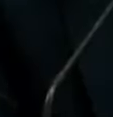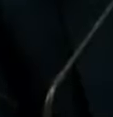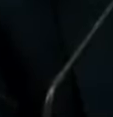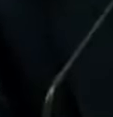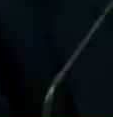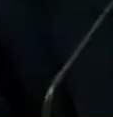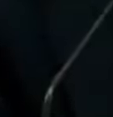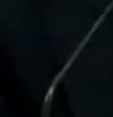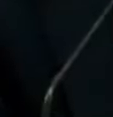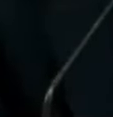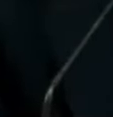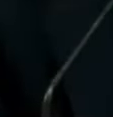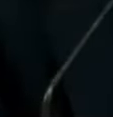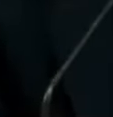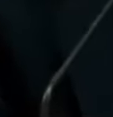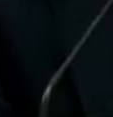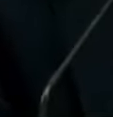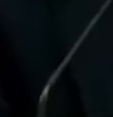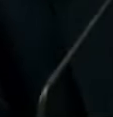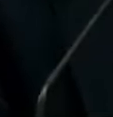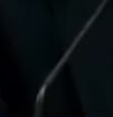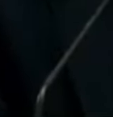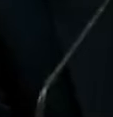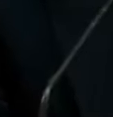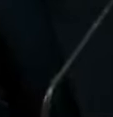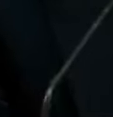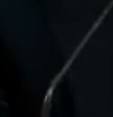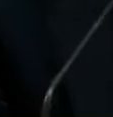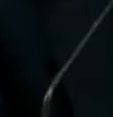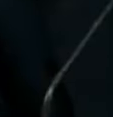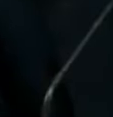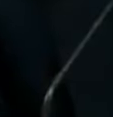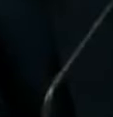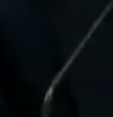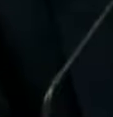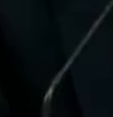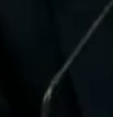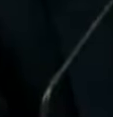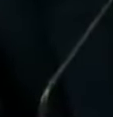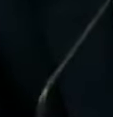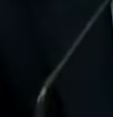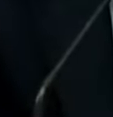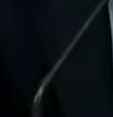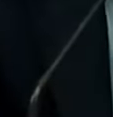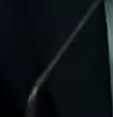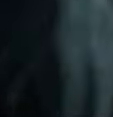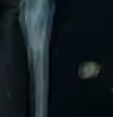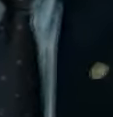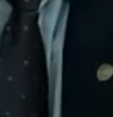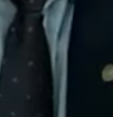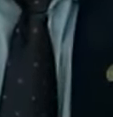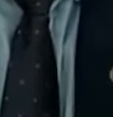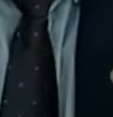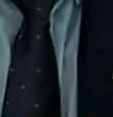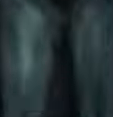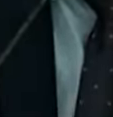perdieron la vida, personas, rosarinos que estaban trabajando para llevar el alimento a